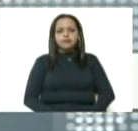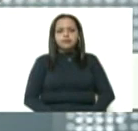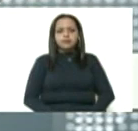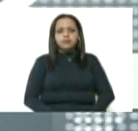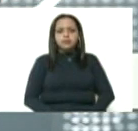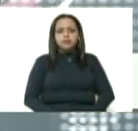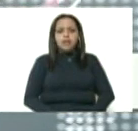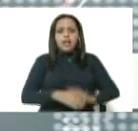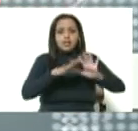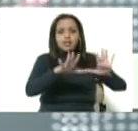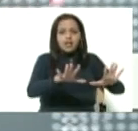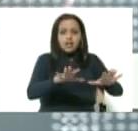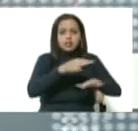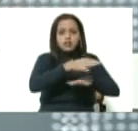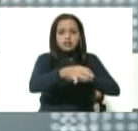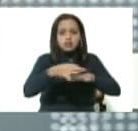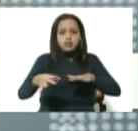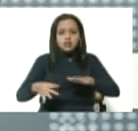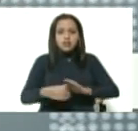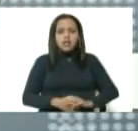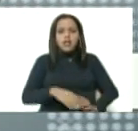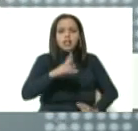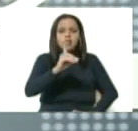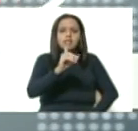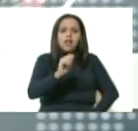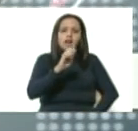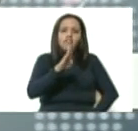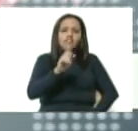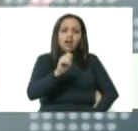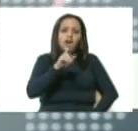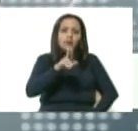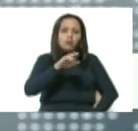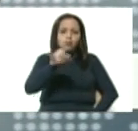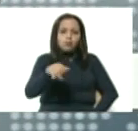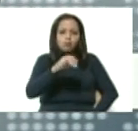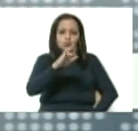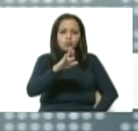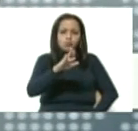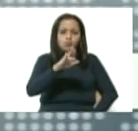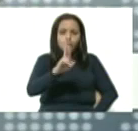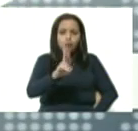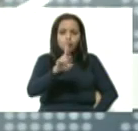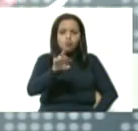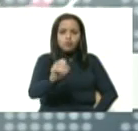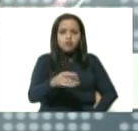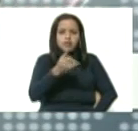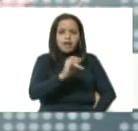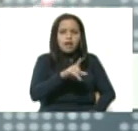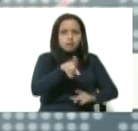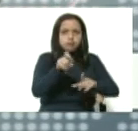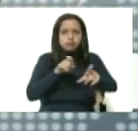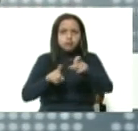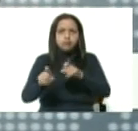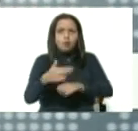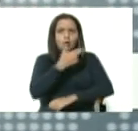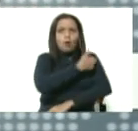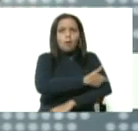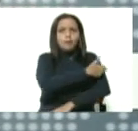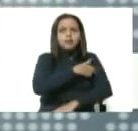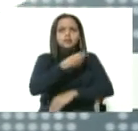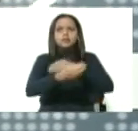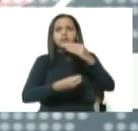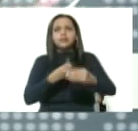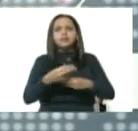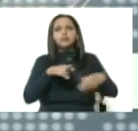son del municipio de Abajuro. Fueron captados por despistaje masivo que se hizo en